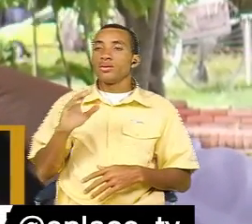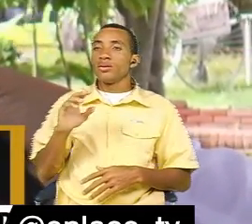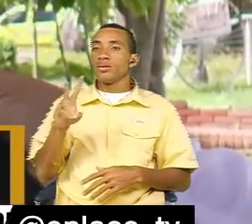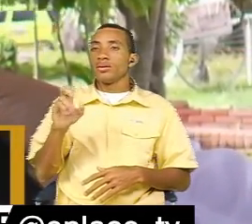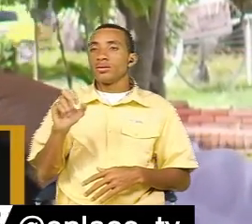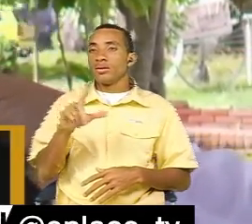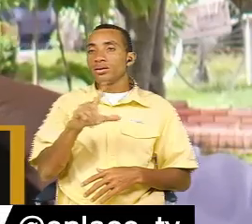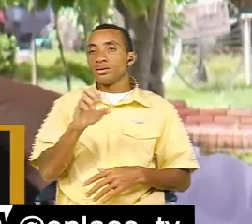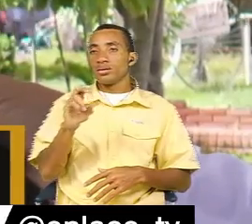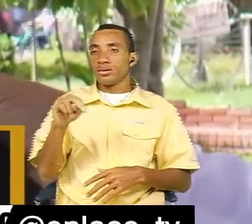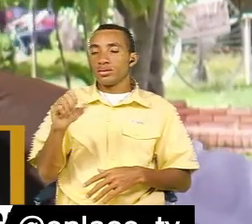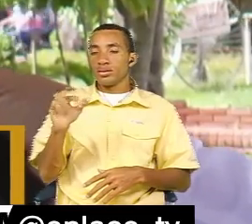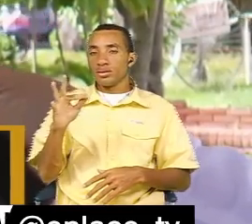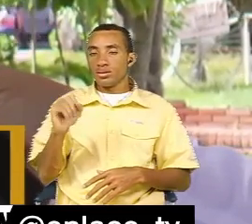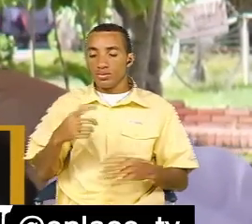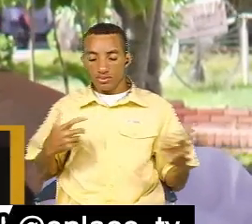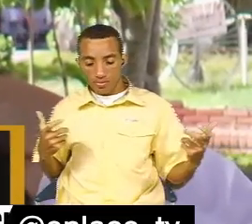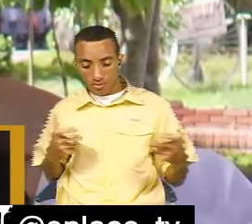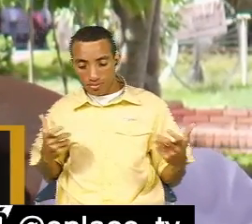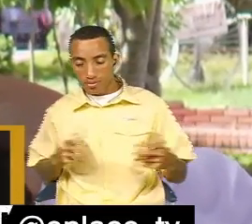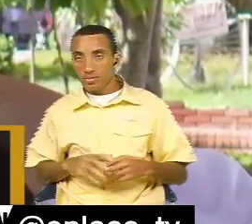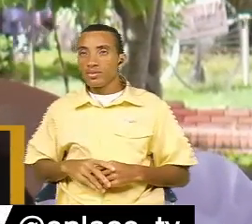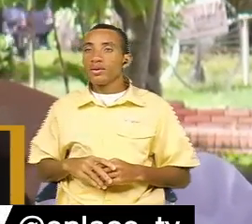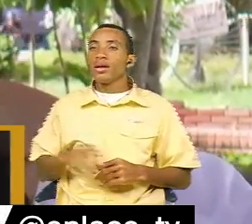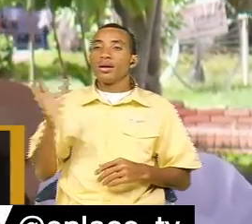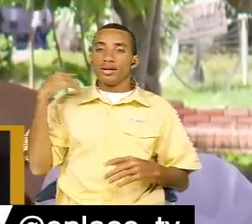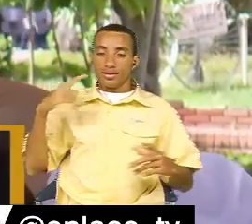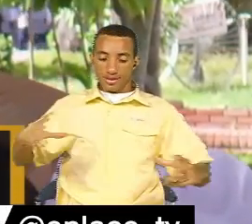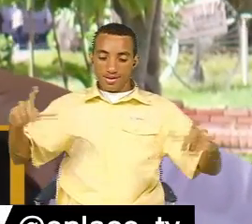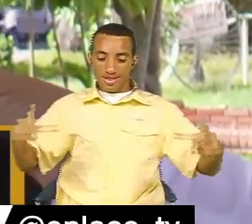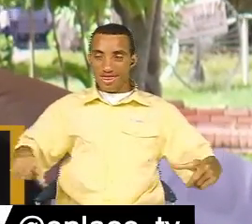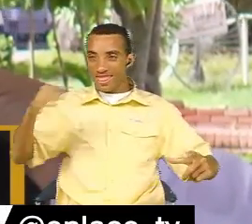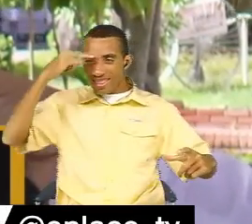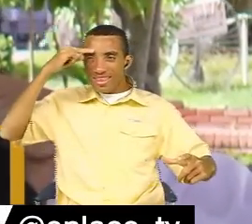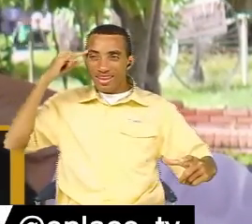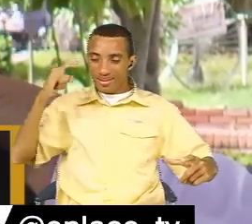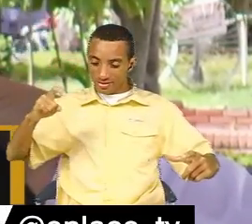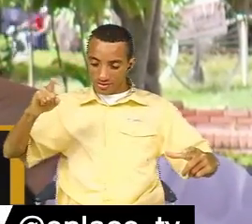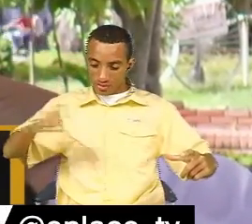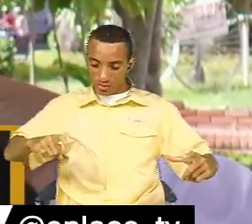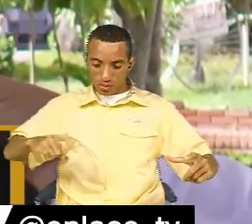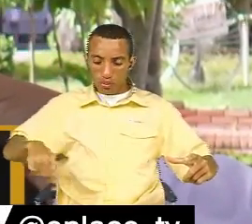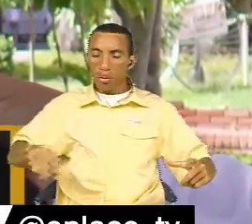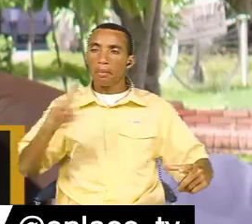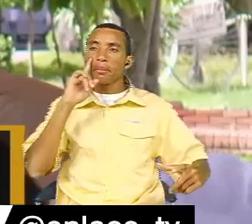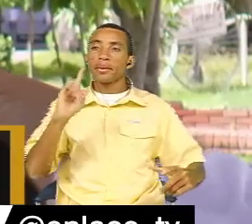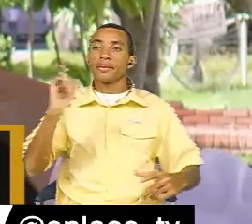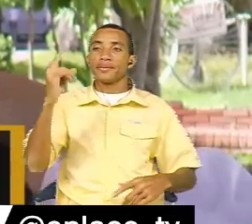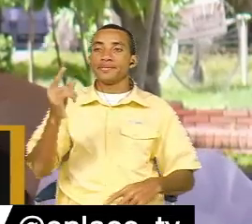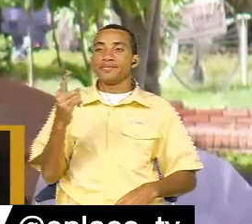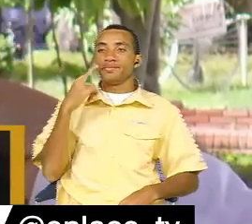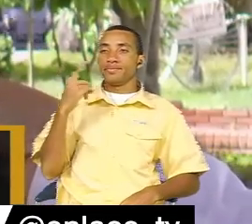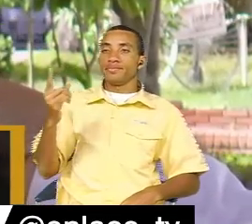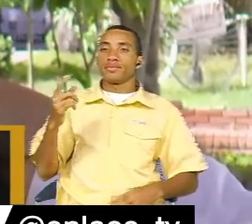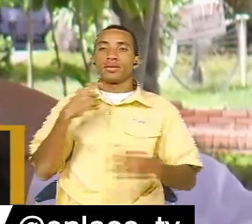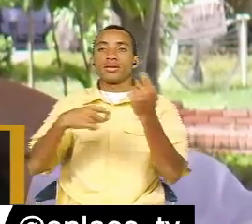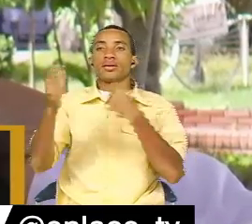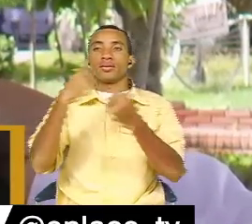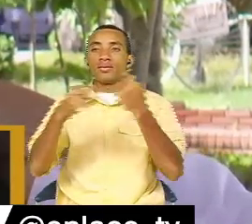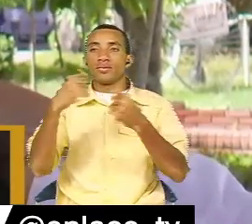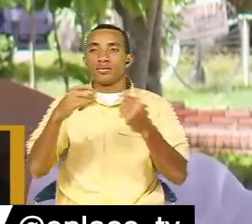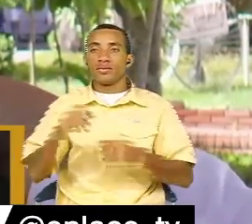en Barranca Bermeja para sellos TH, que para nosotros fue muy importante porque alcanzamos a vender mucha música a nivel